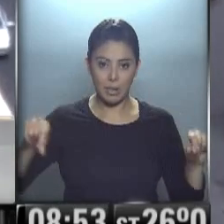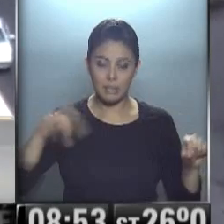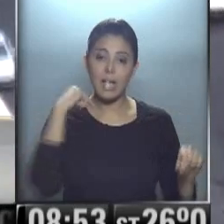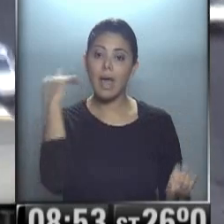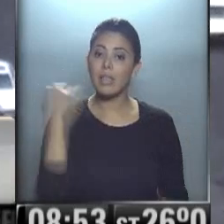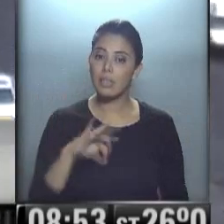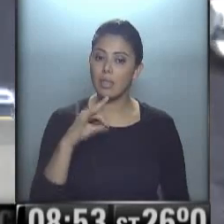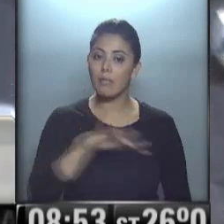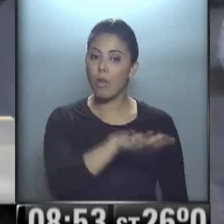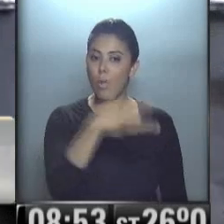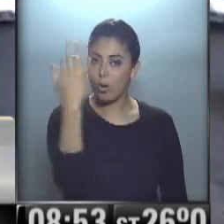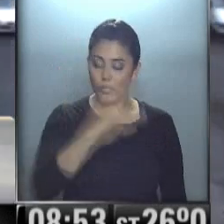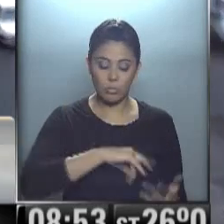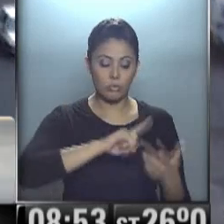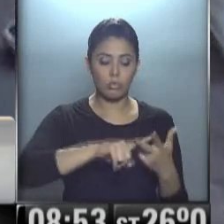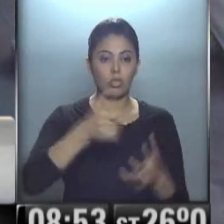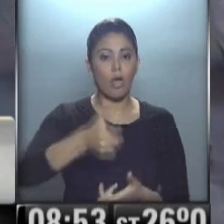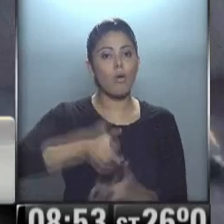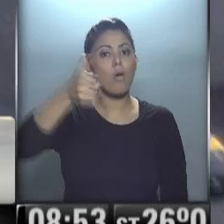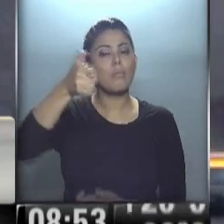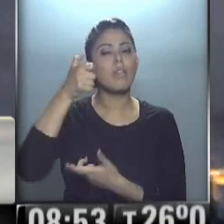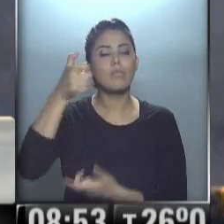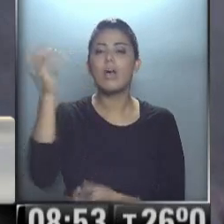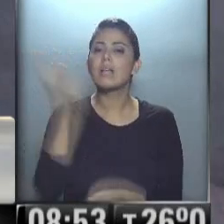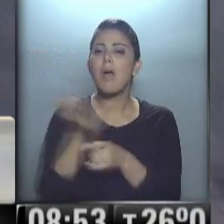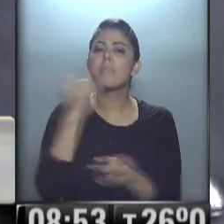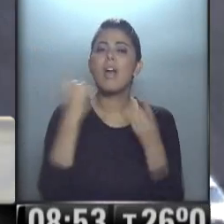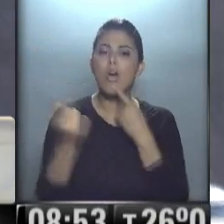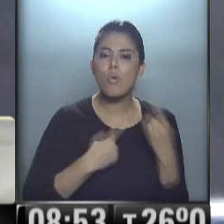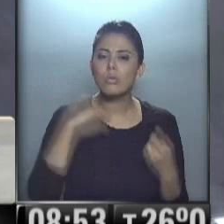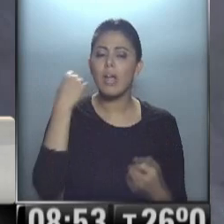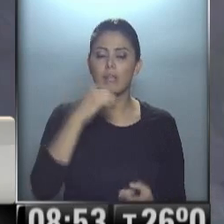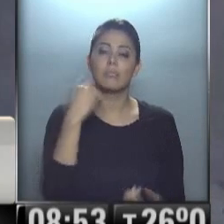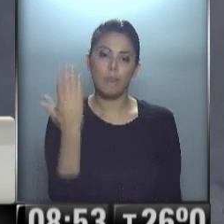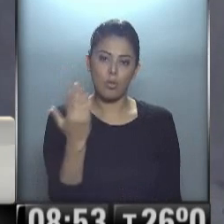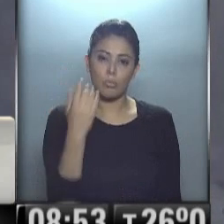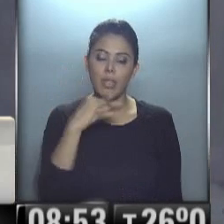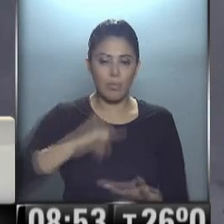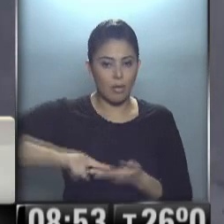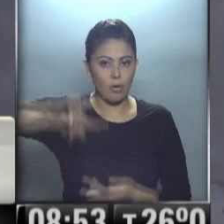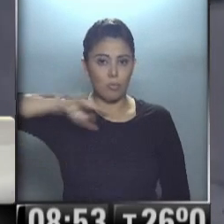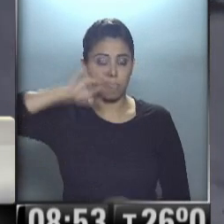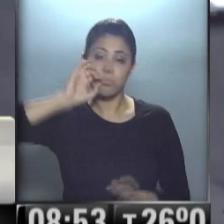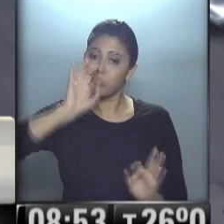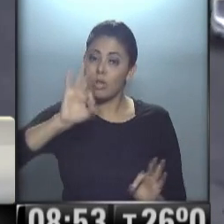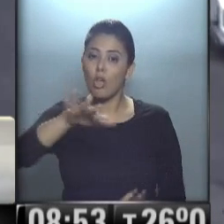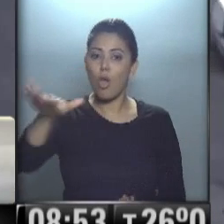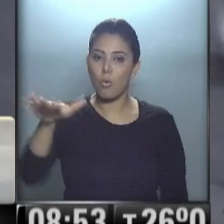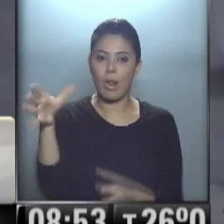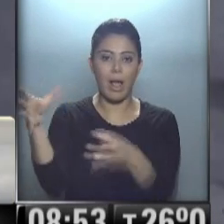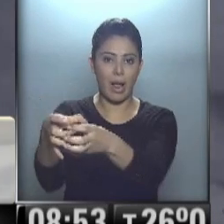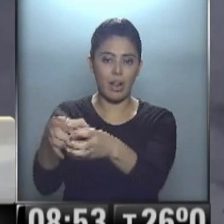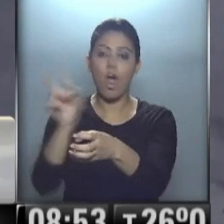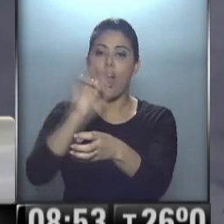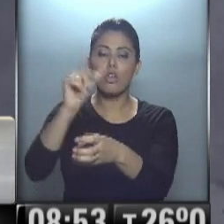estar en un lugar seguro. Y el matafuego, nos preguntan mucho, bueno, tiene que estar por supuesto con la carga habilitada y en un lugar sujeto, no en